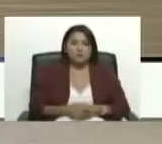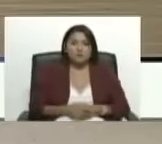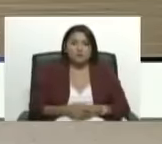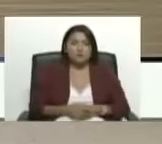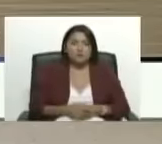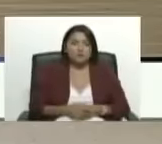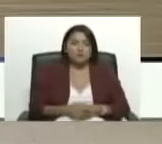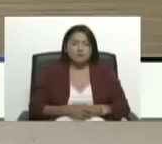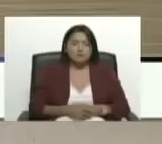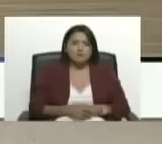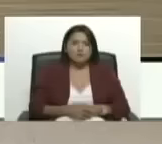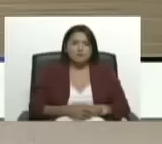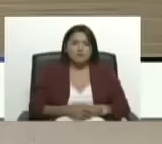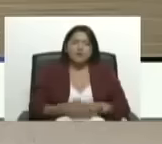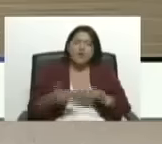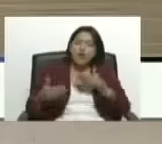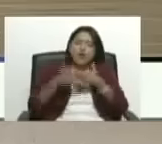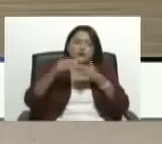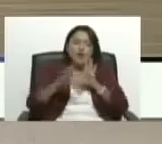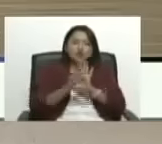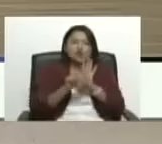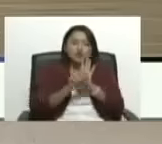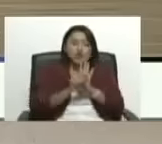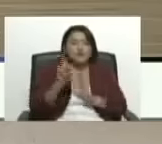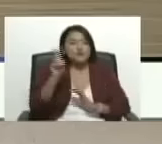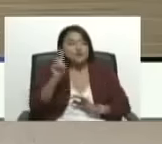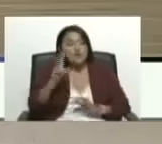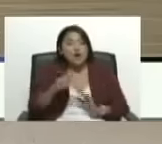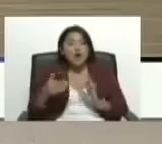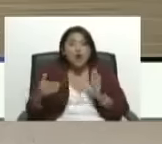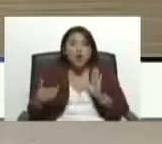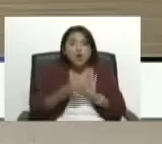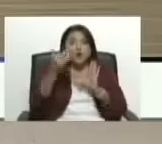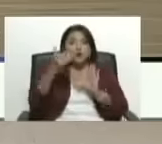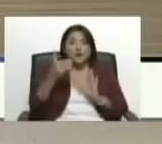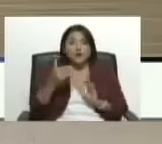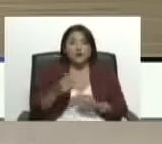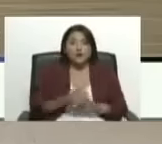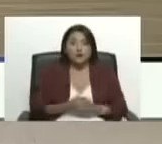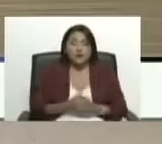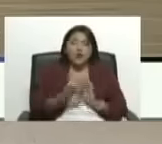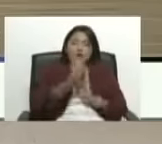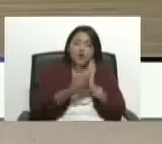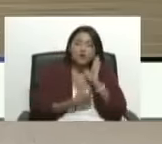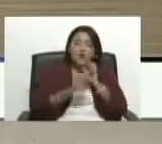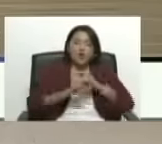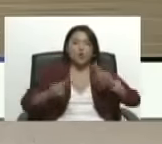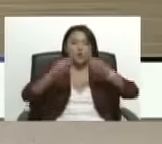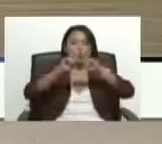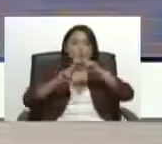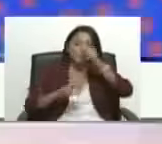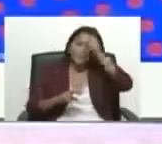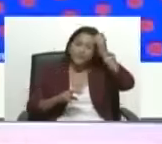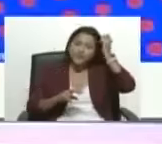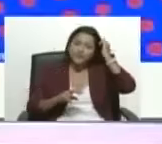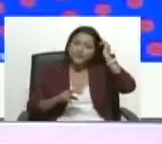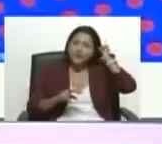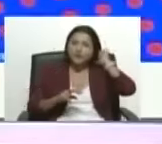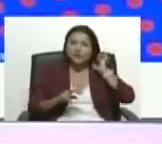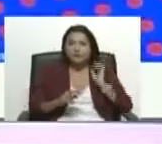francamente, nuestra Constitución, violentando la Carta de las Naciones Unidas y el